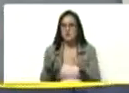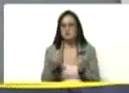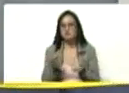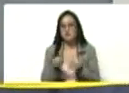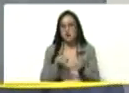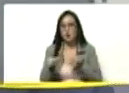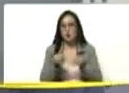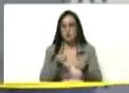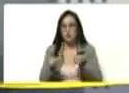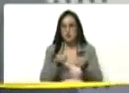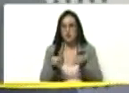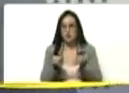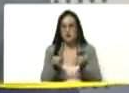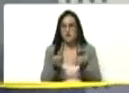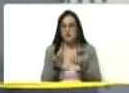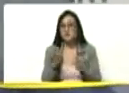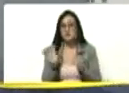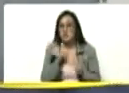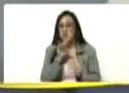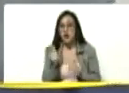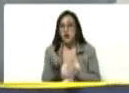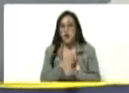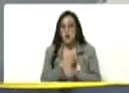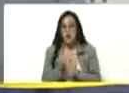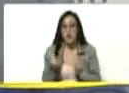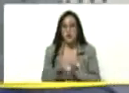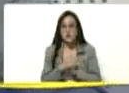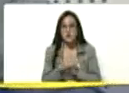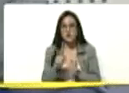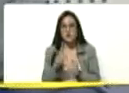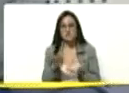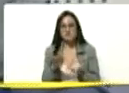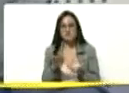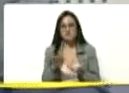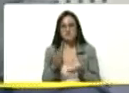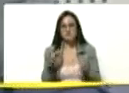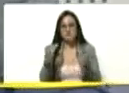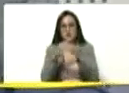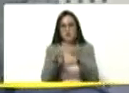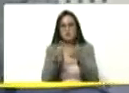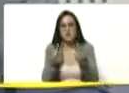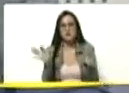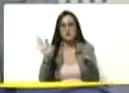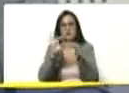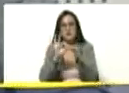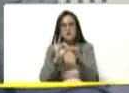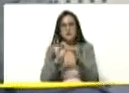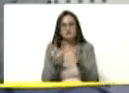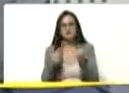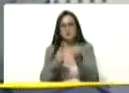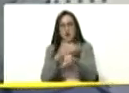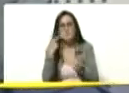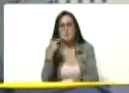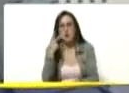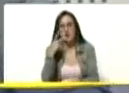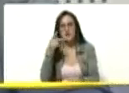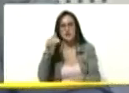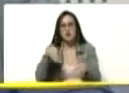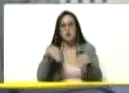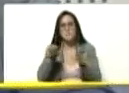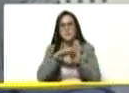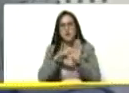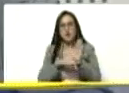controlan. Sin esconderse, esas oligarquías se agrupan para apoyar a políticos y candidatos con